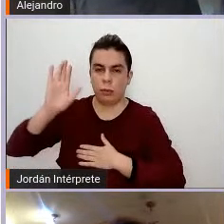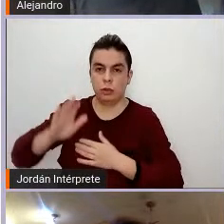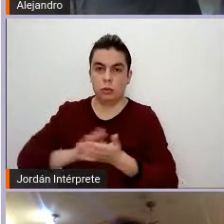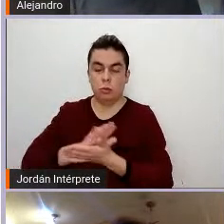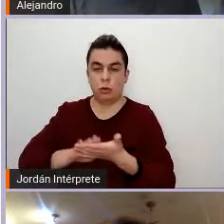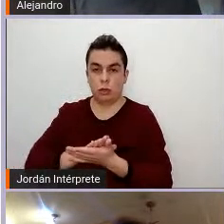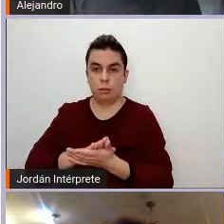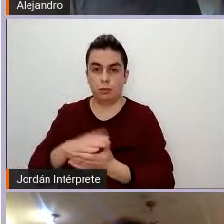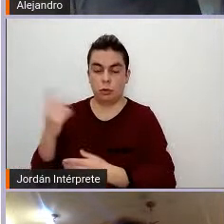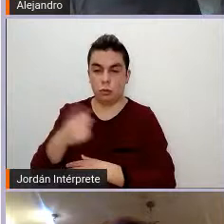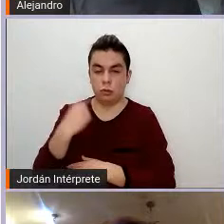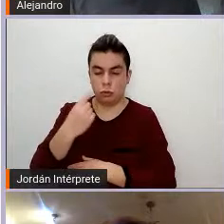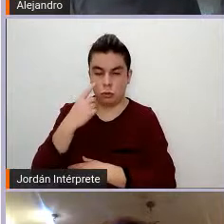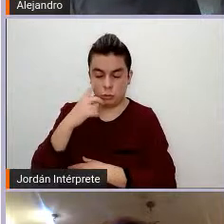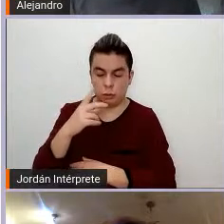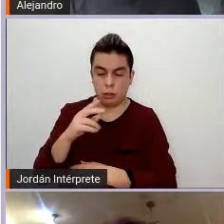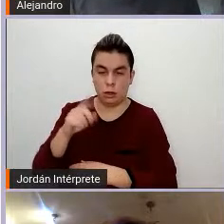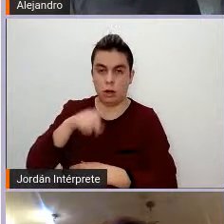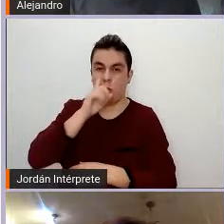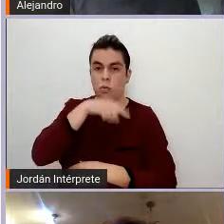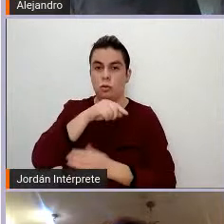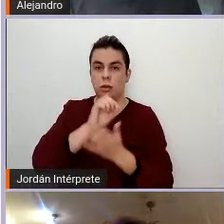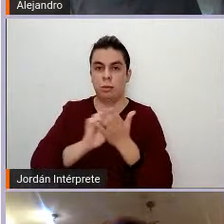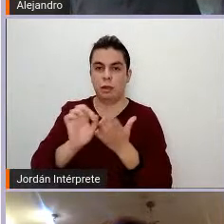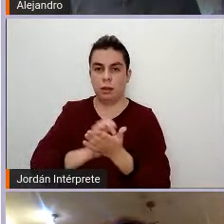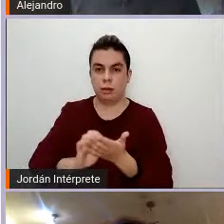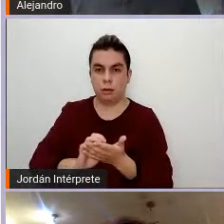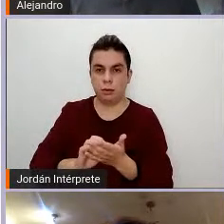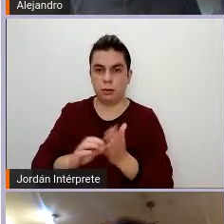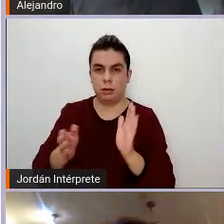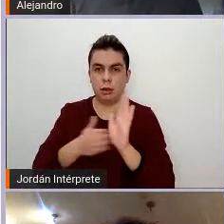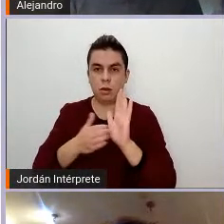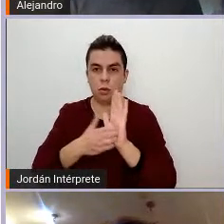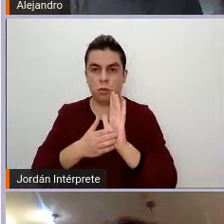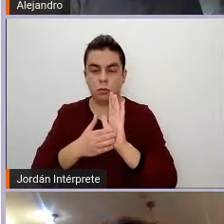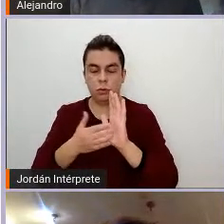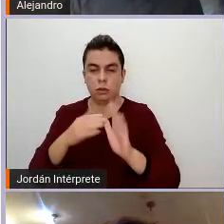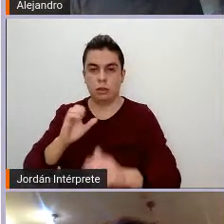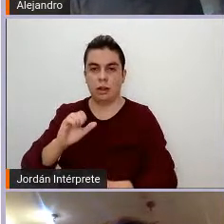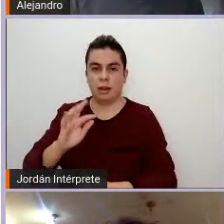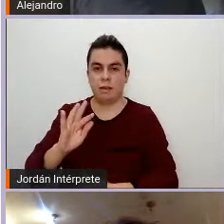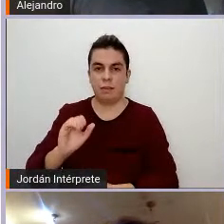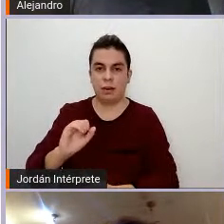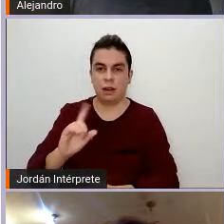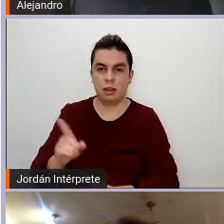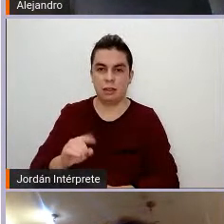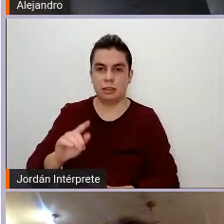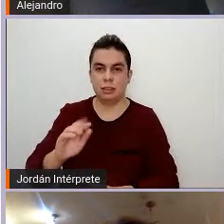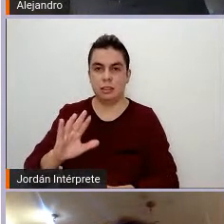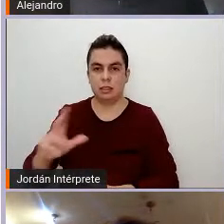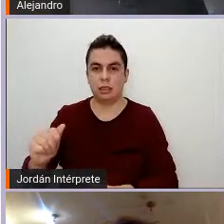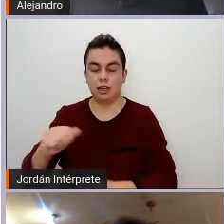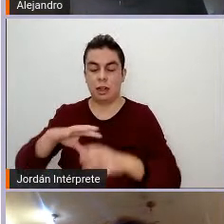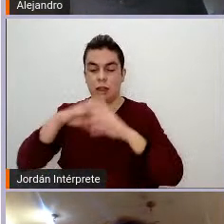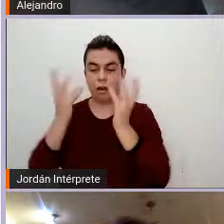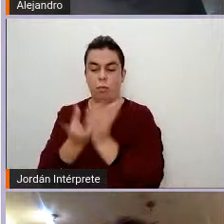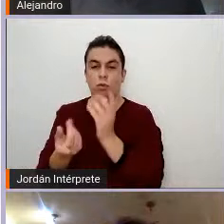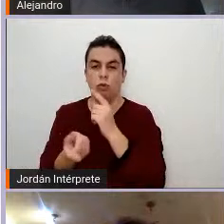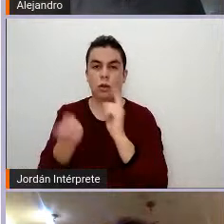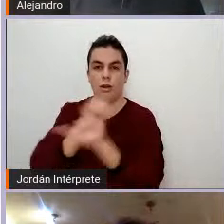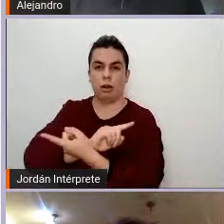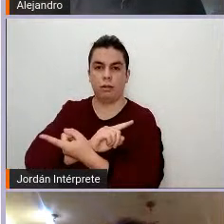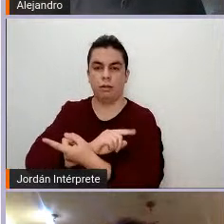ejemplo, argumentaré una lectura ekfrástica del mundo al revés utilizado por Violeta para traducir